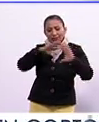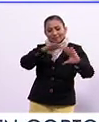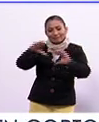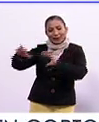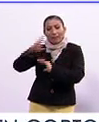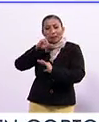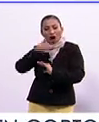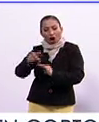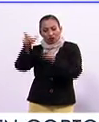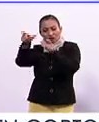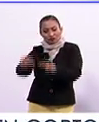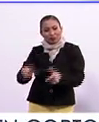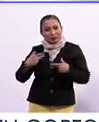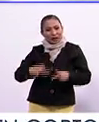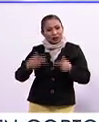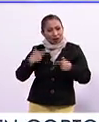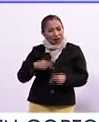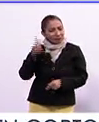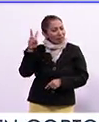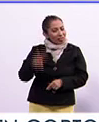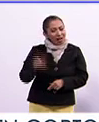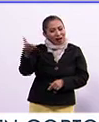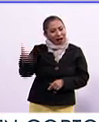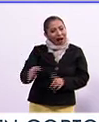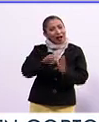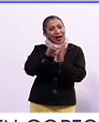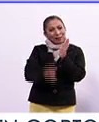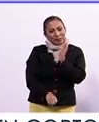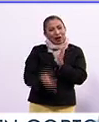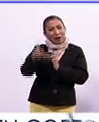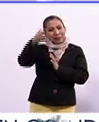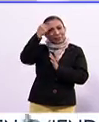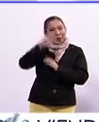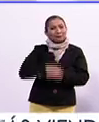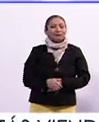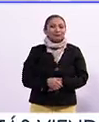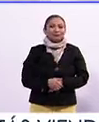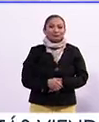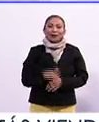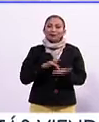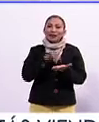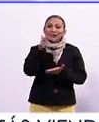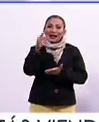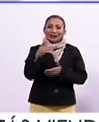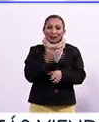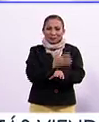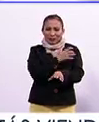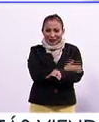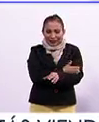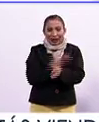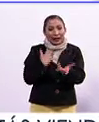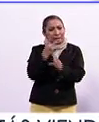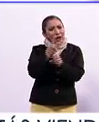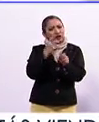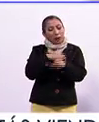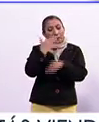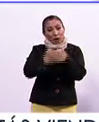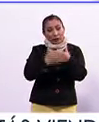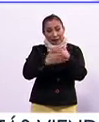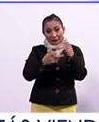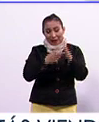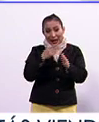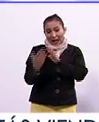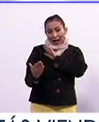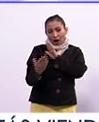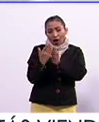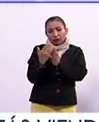formación de mejores seres humanos. Sin lugar a dudas, un ejemplo a seguir. Le agradezco mucho su compañía y le invito a nuestra próxima